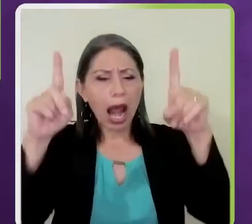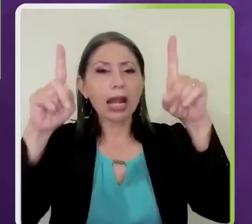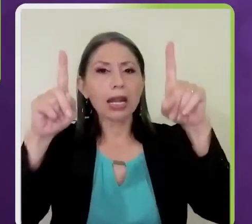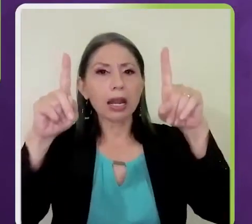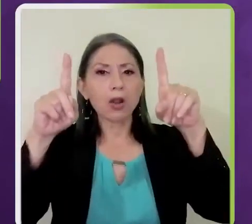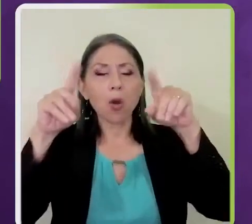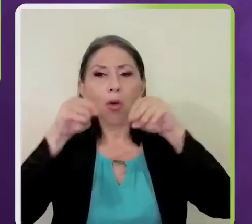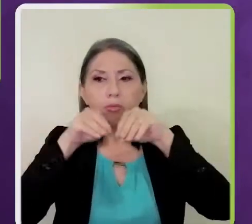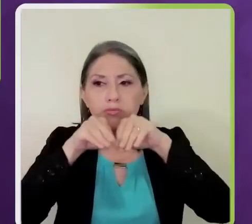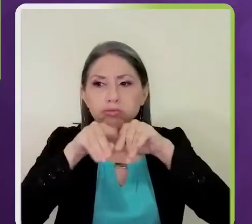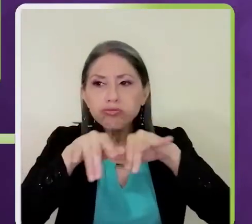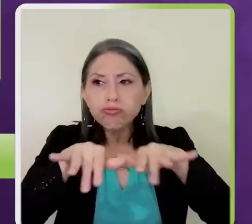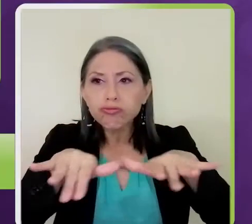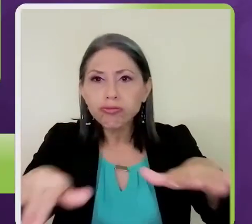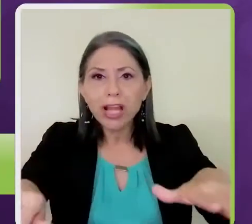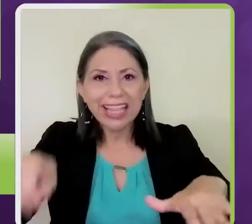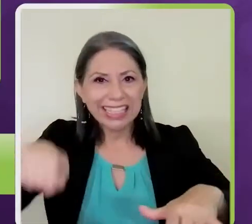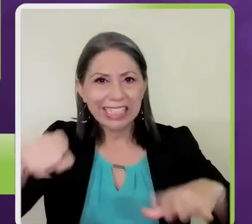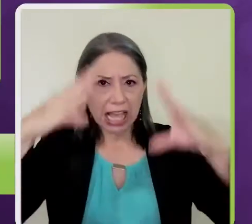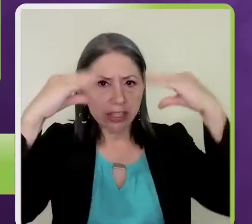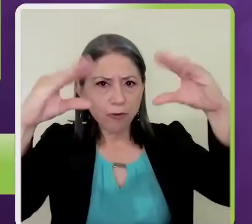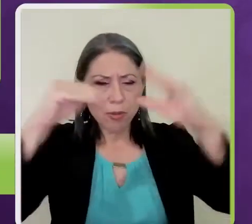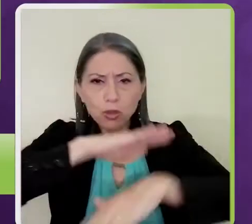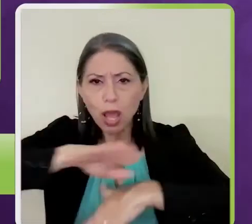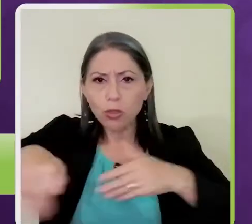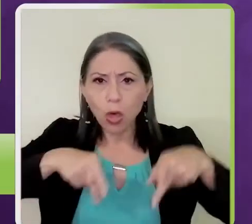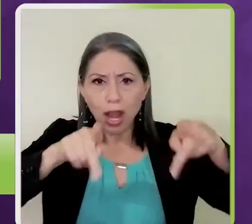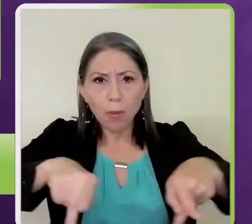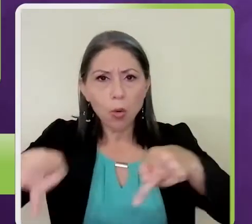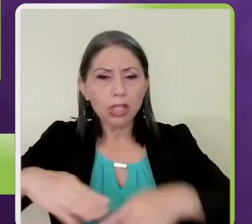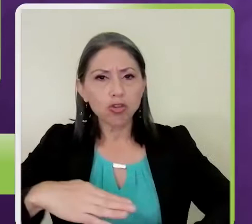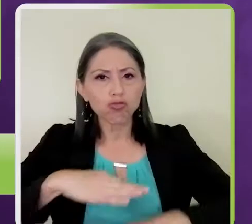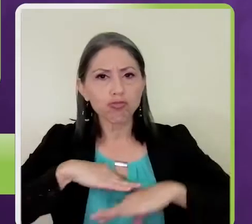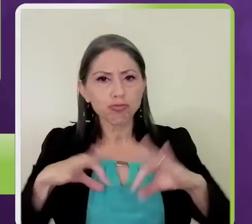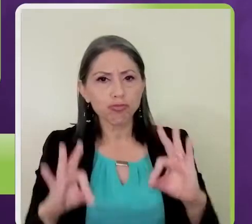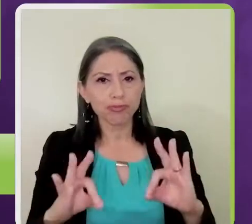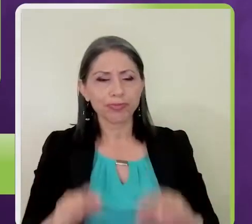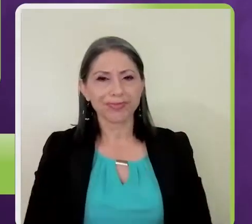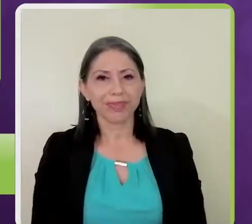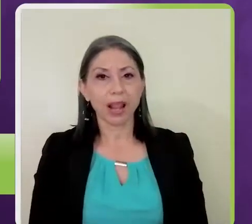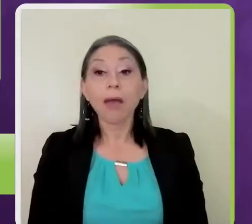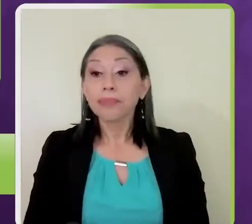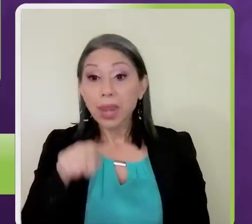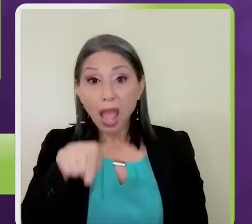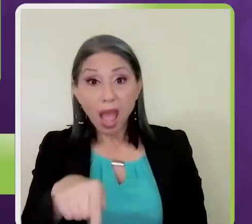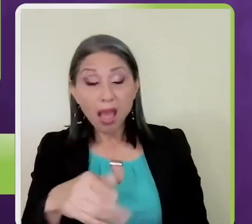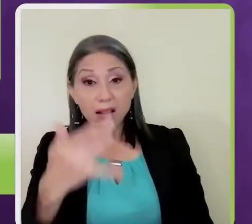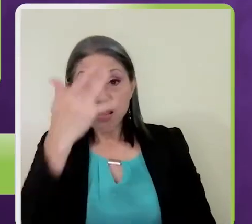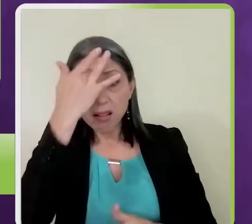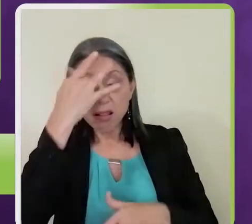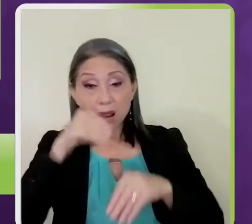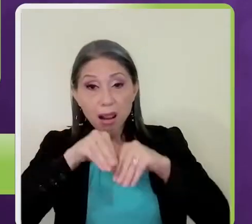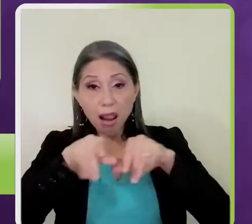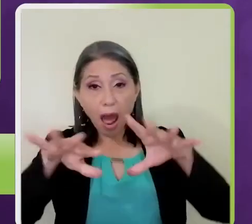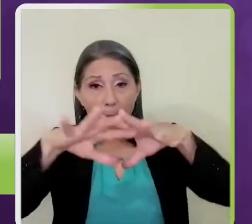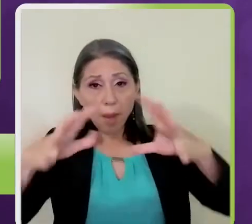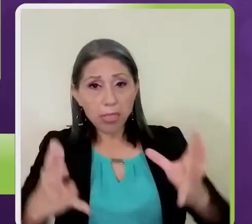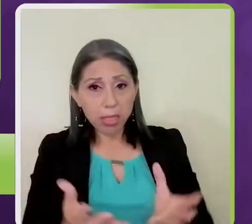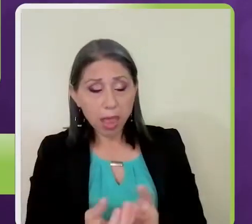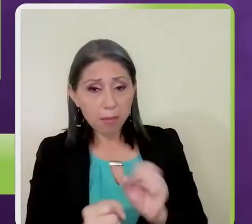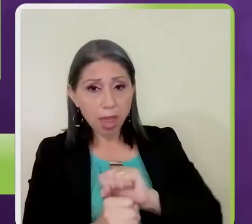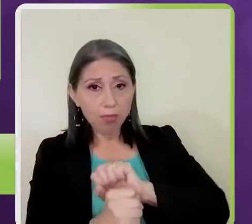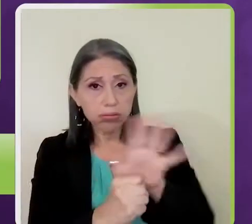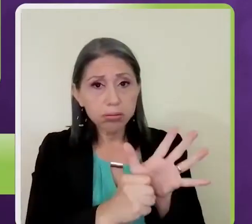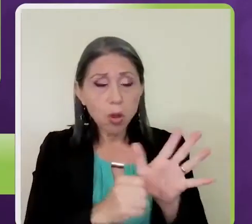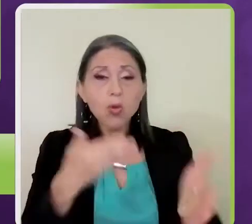la población. Ahora bien, yo quiero aquí decir que la pandemia ha sido una buena oportunidad para